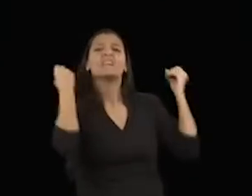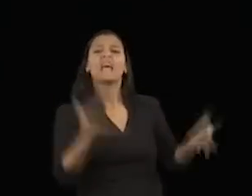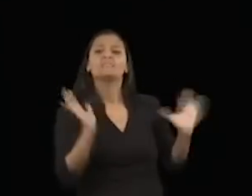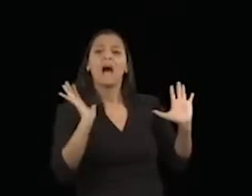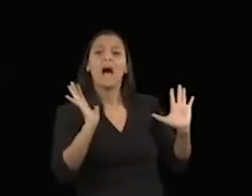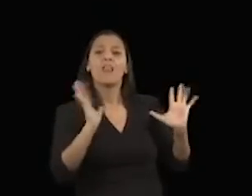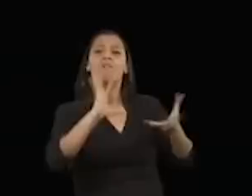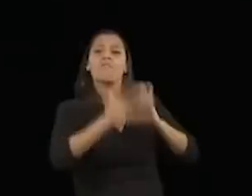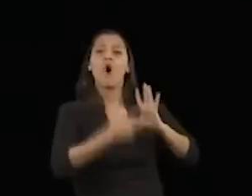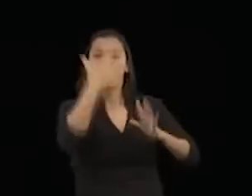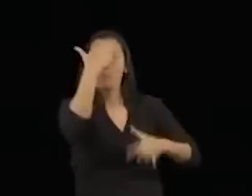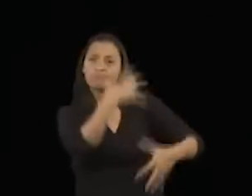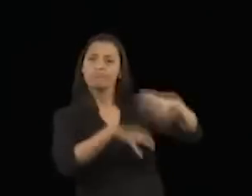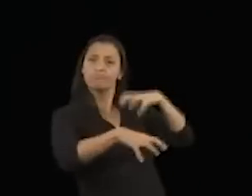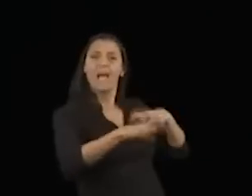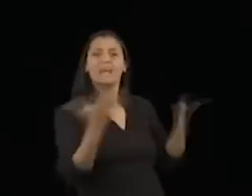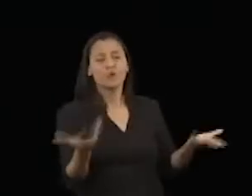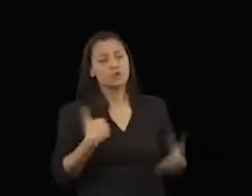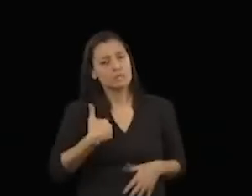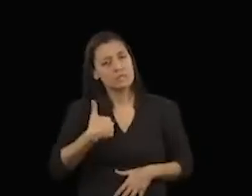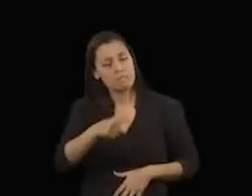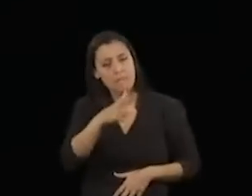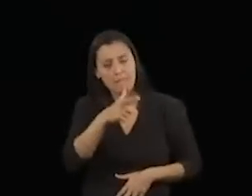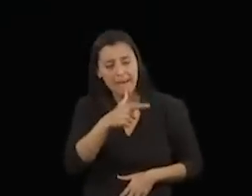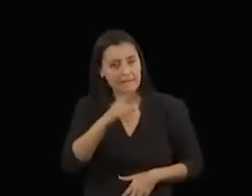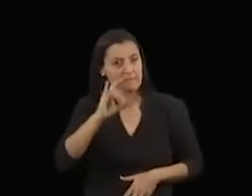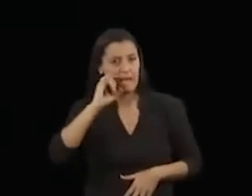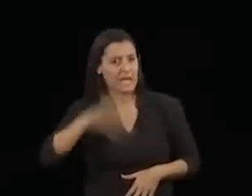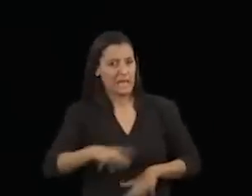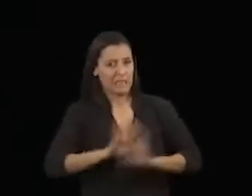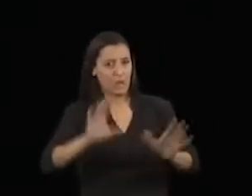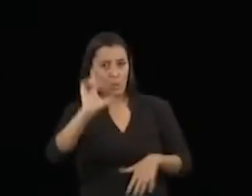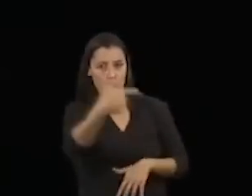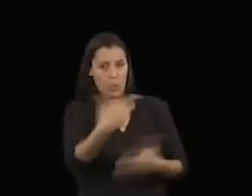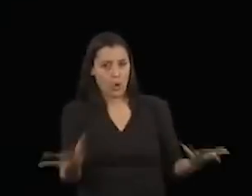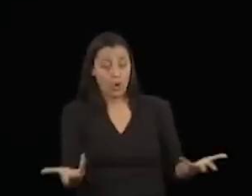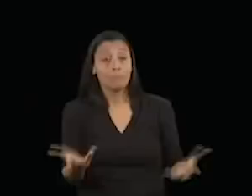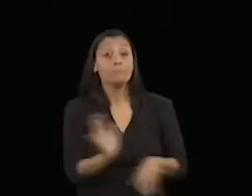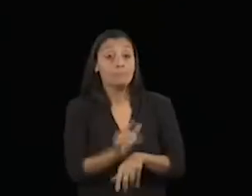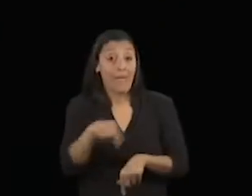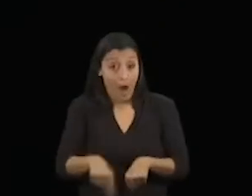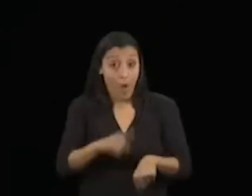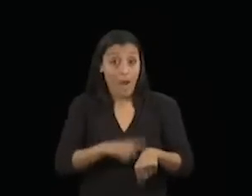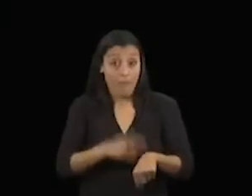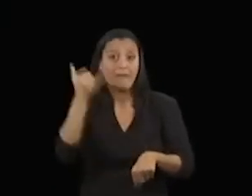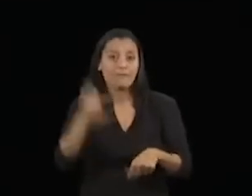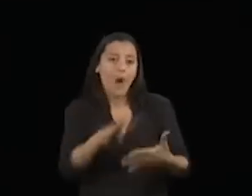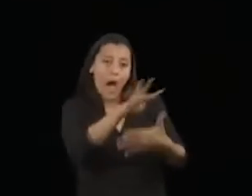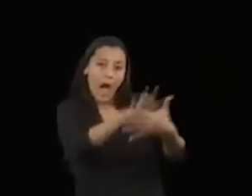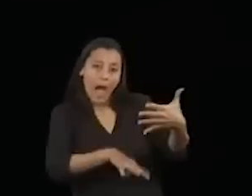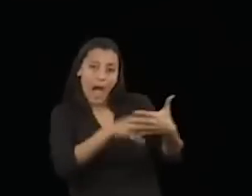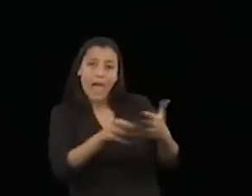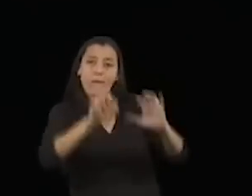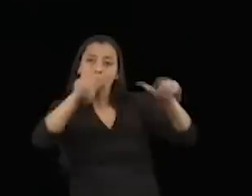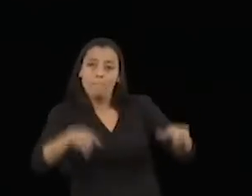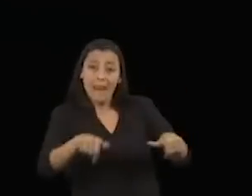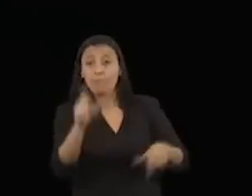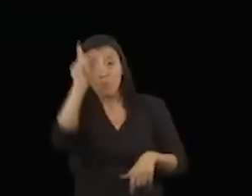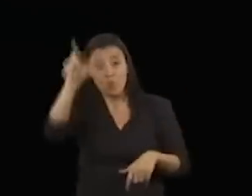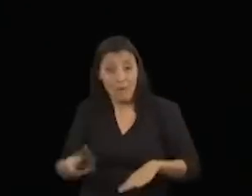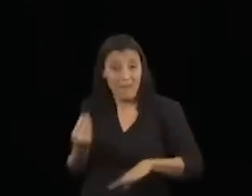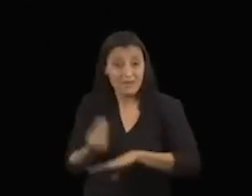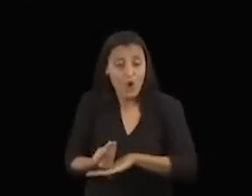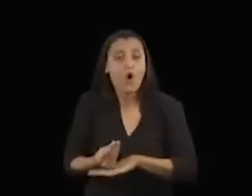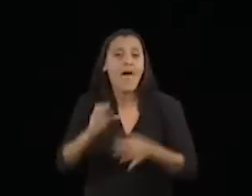Entonces, a mí me parecería ridículo, digamos, si estamos dentro de un programa de un liberal